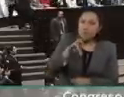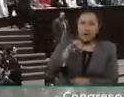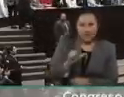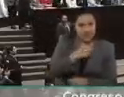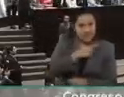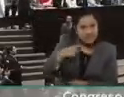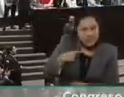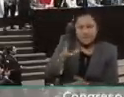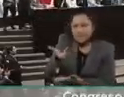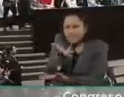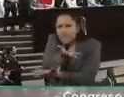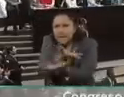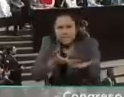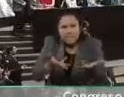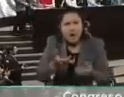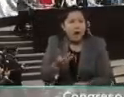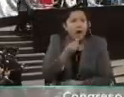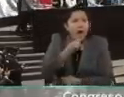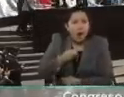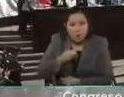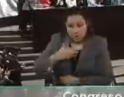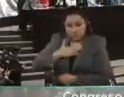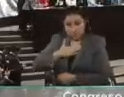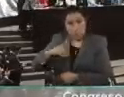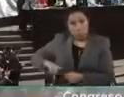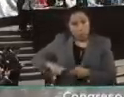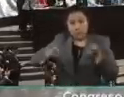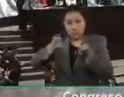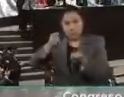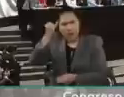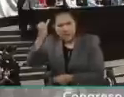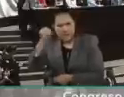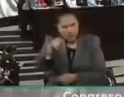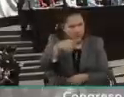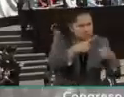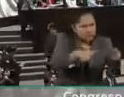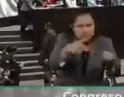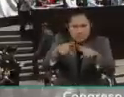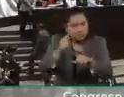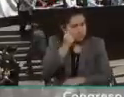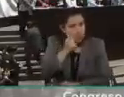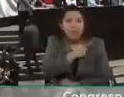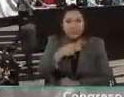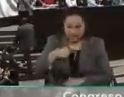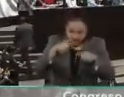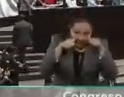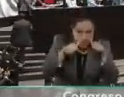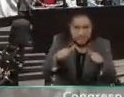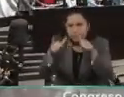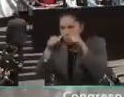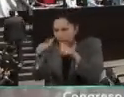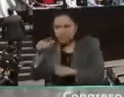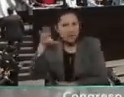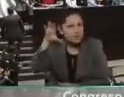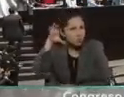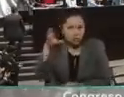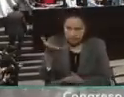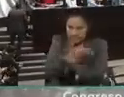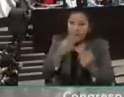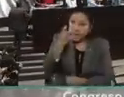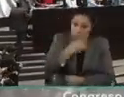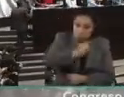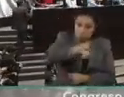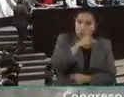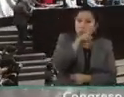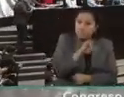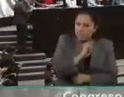incluso aquellas que no coinciden con lo que nosotros pensamos. En el PRI creemos en esos postulados y por ello sabremos de luchar.